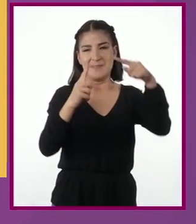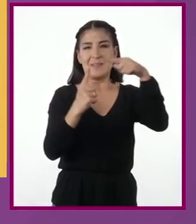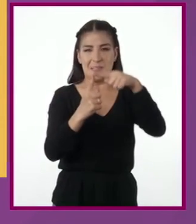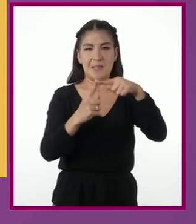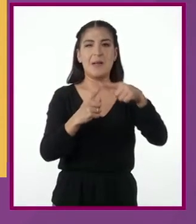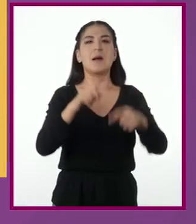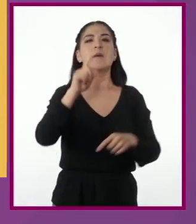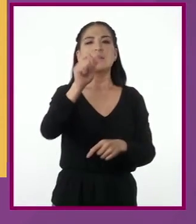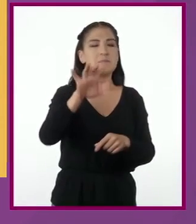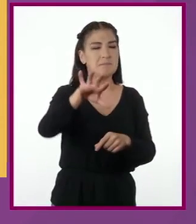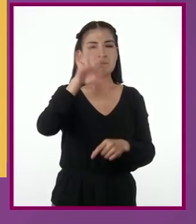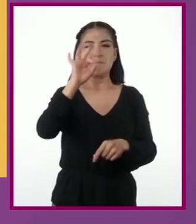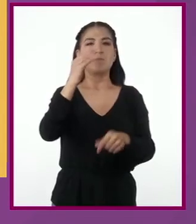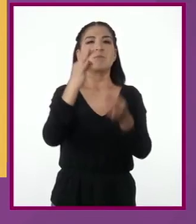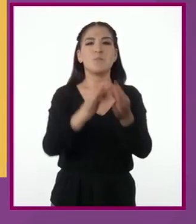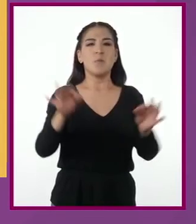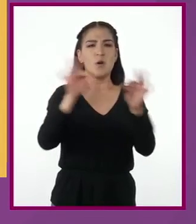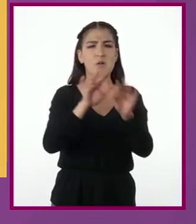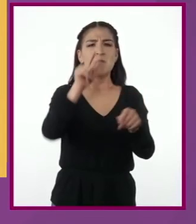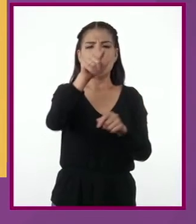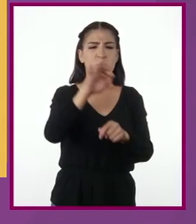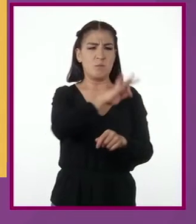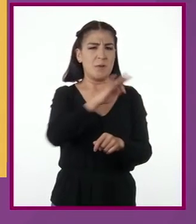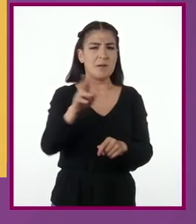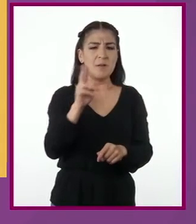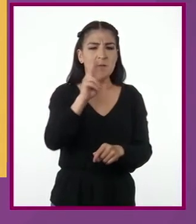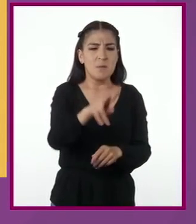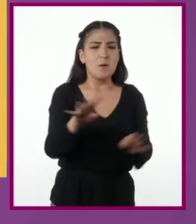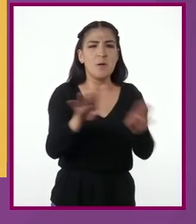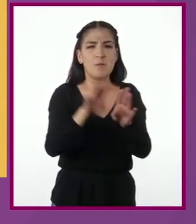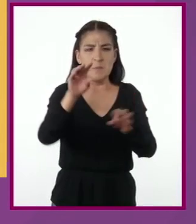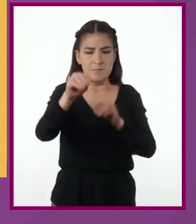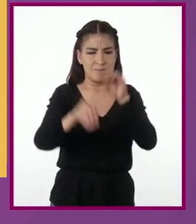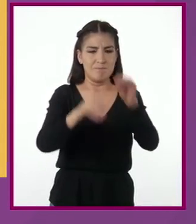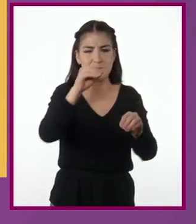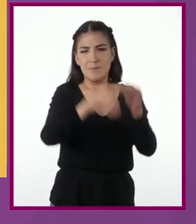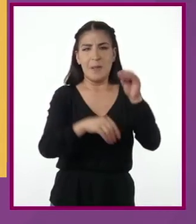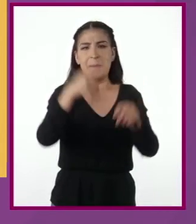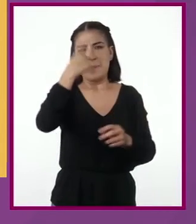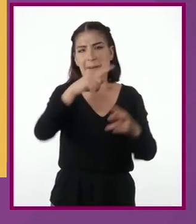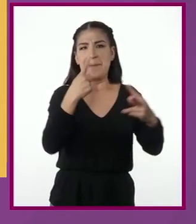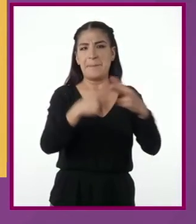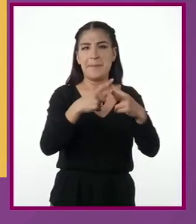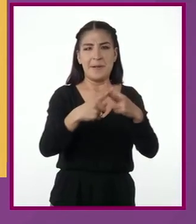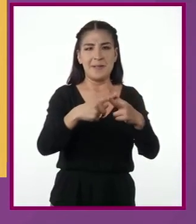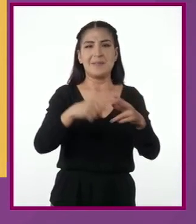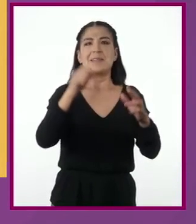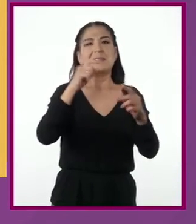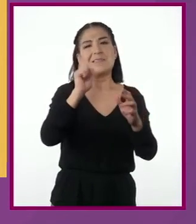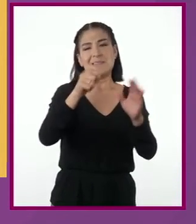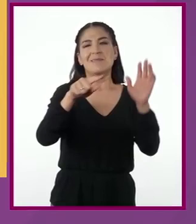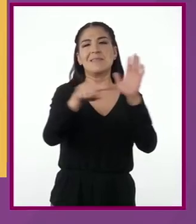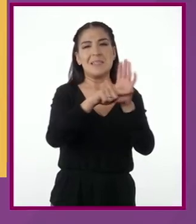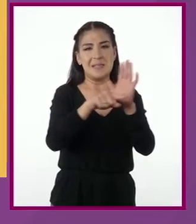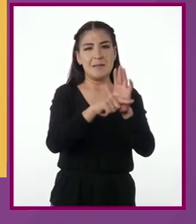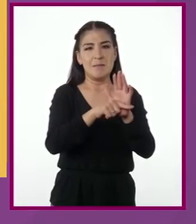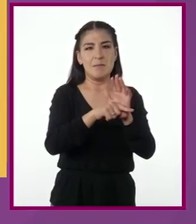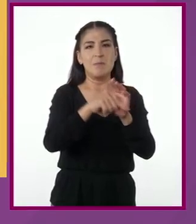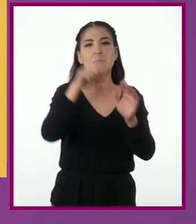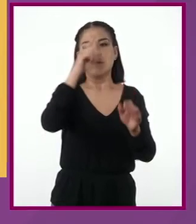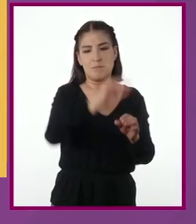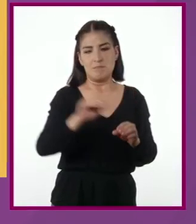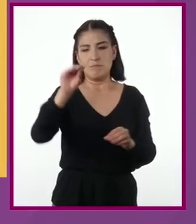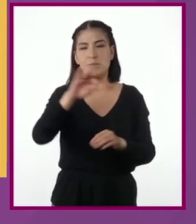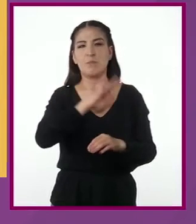siguiente. ¿Qué interpretación podemos hacer respecto a los signos negativos que aparecen en una operación